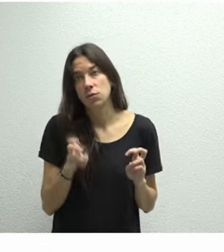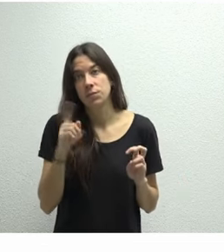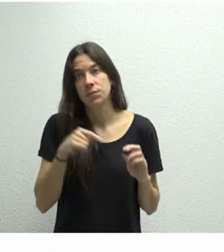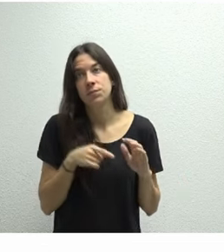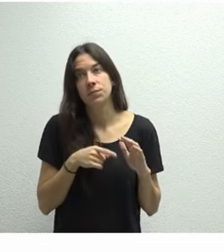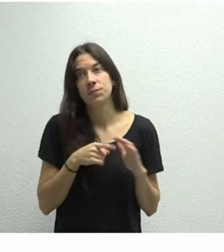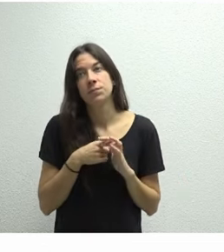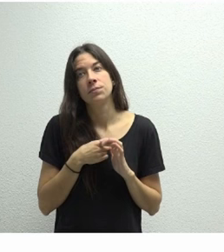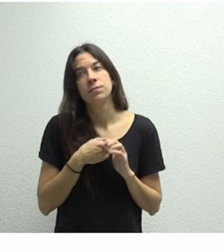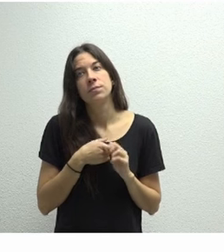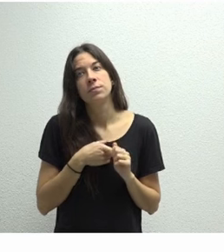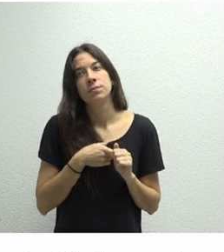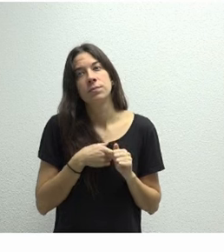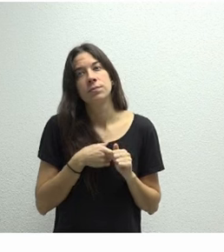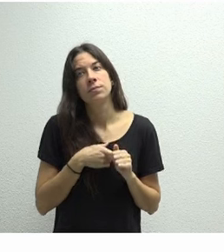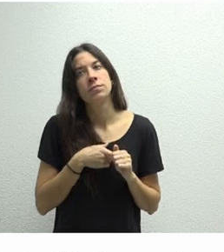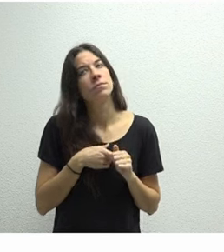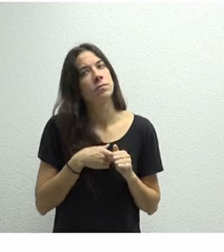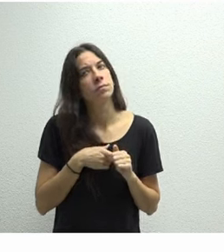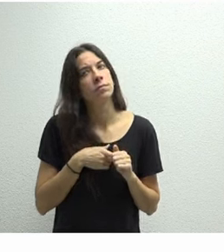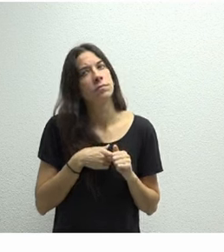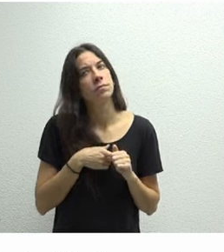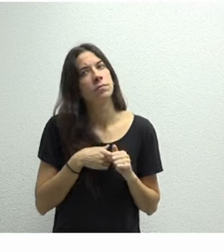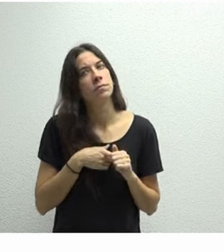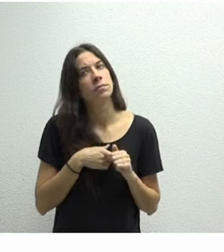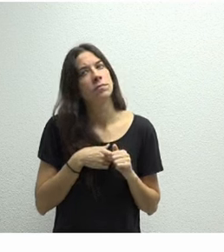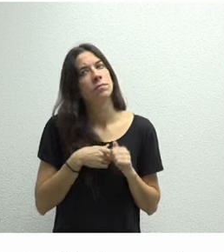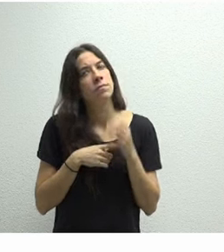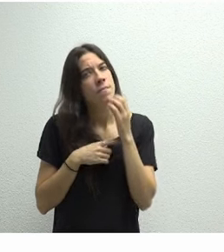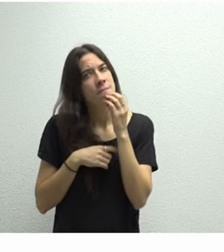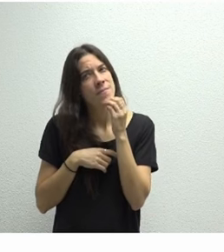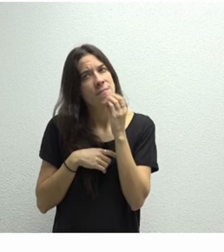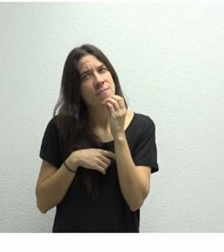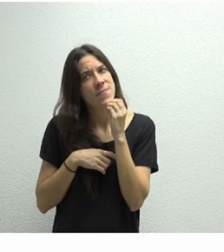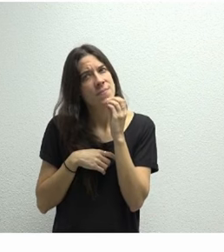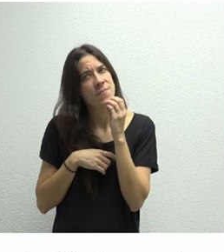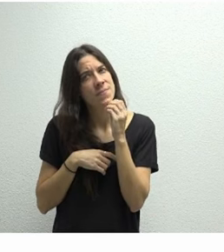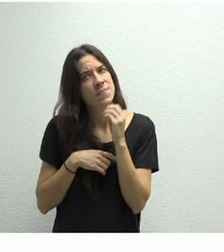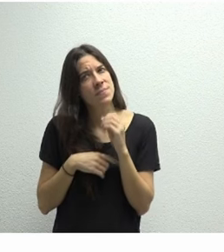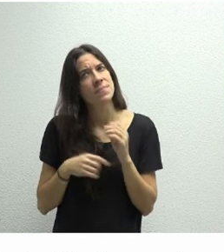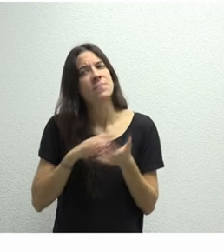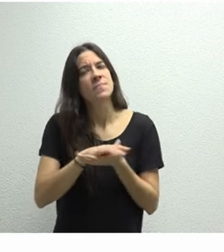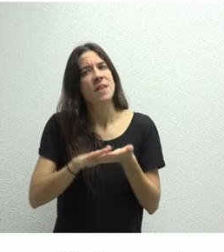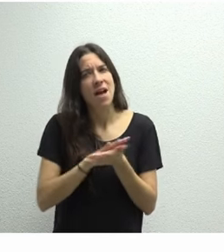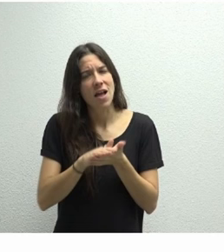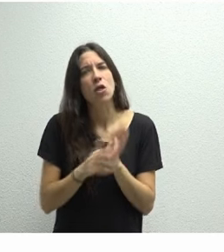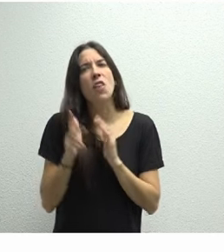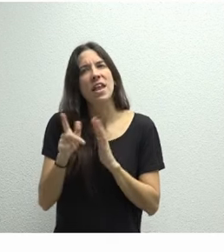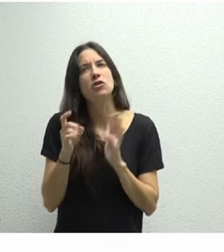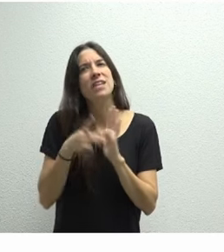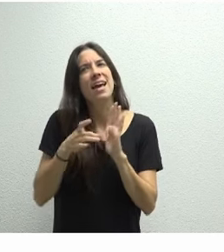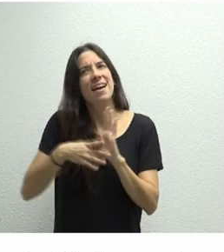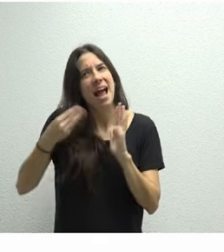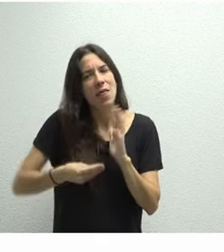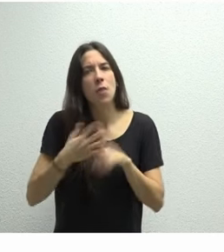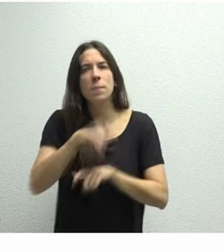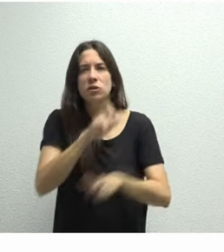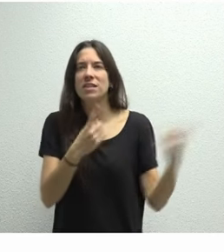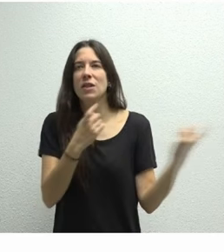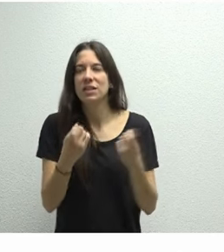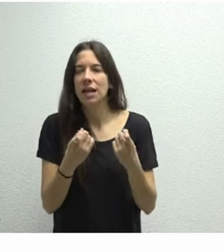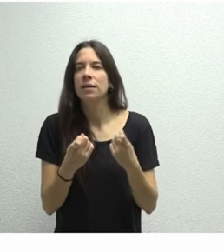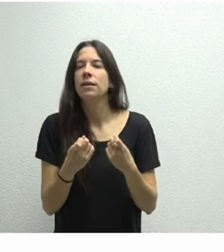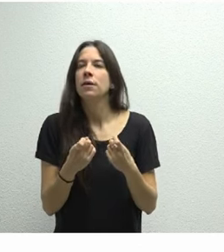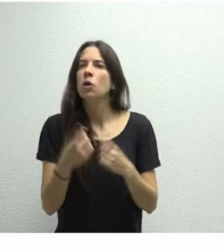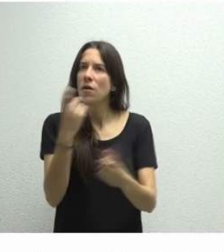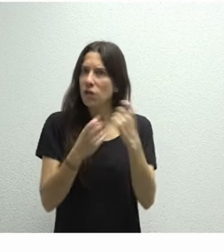Rights las personas en el centro las personas tienen que estar informadas y tienen que tener apoyos para que esa información